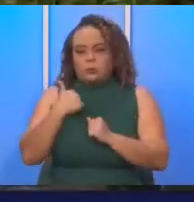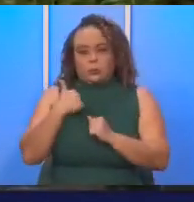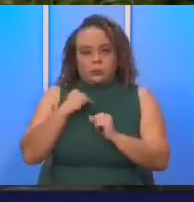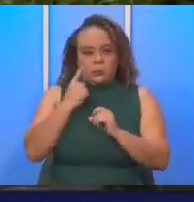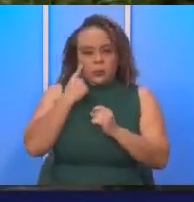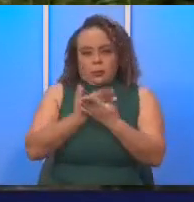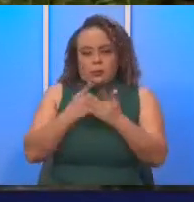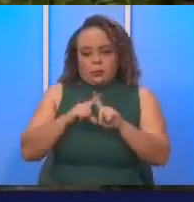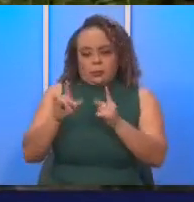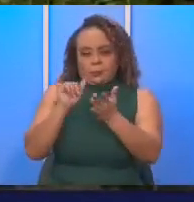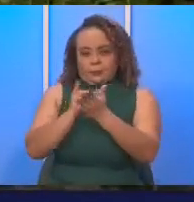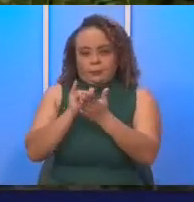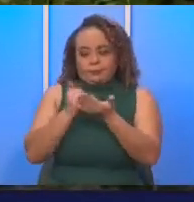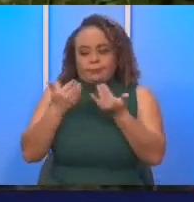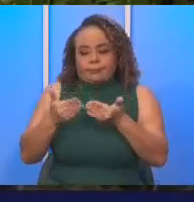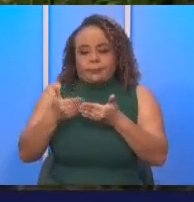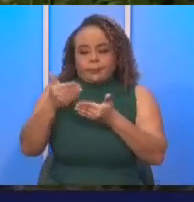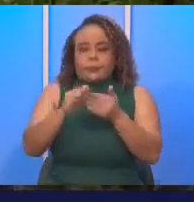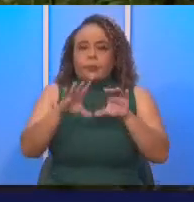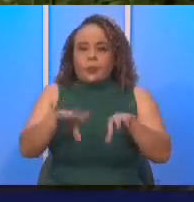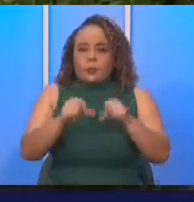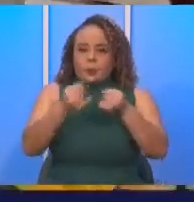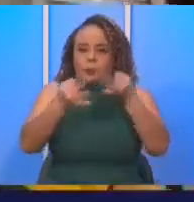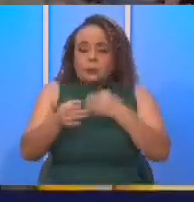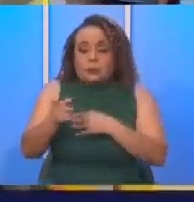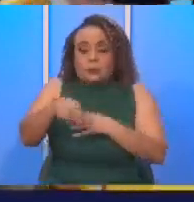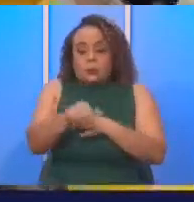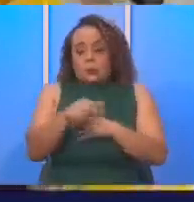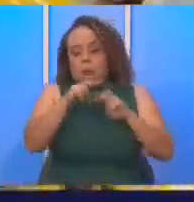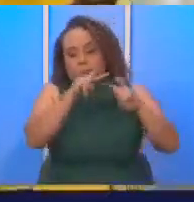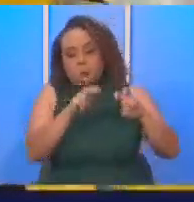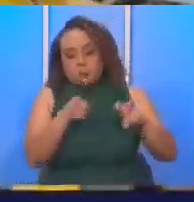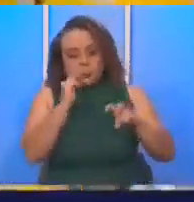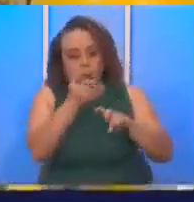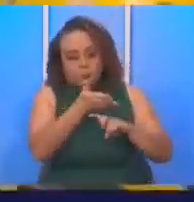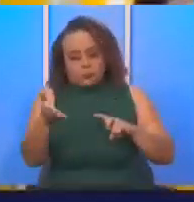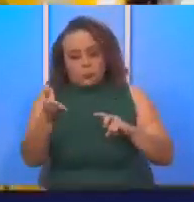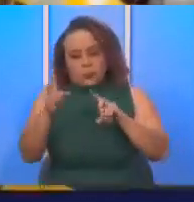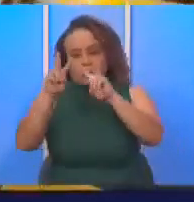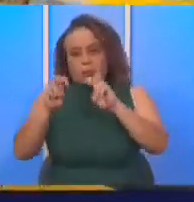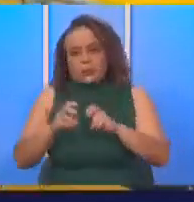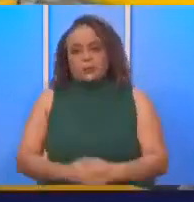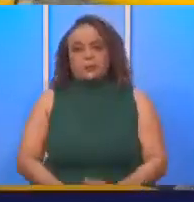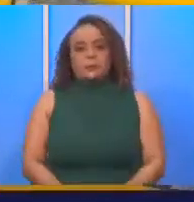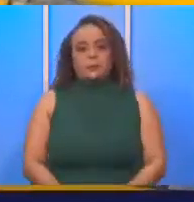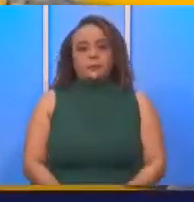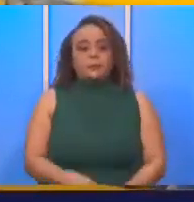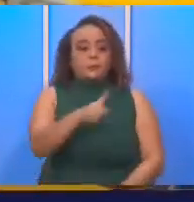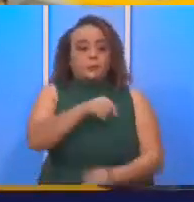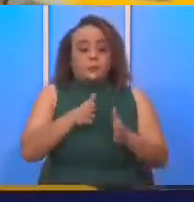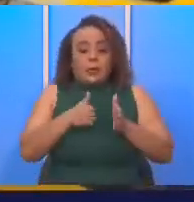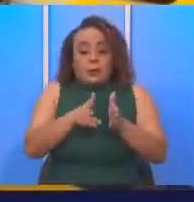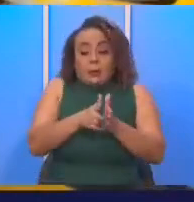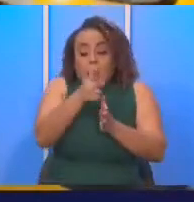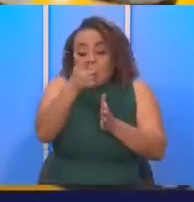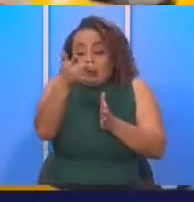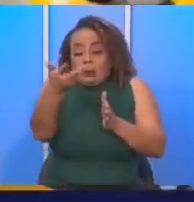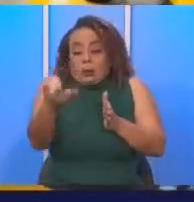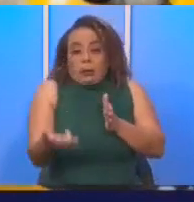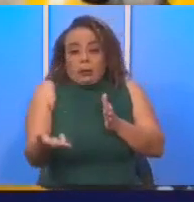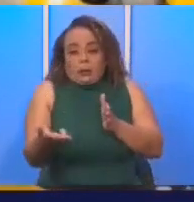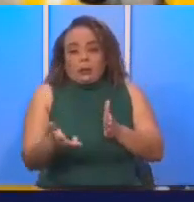eso se generan. Ya en el Poder Judicial ellos son los que toman todo el resto de los años. Y es que ellos se salen como de la carretera, ¿verdad? Se